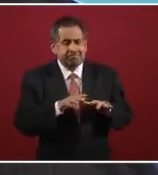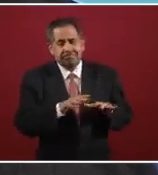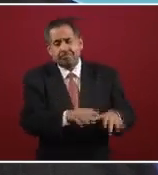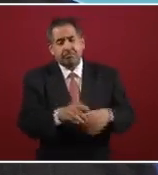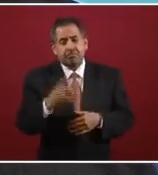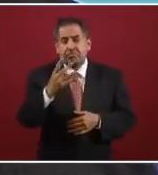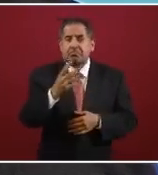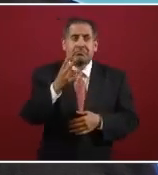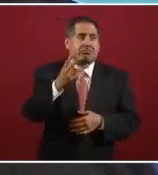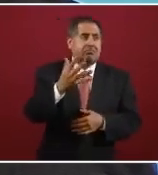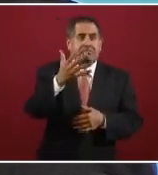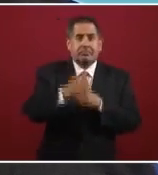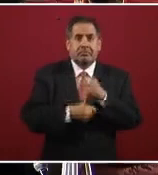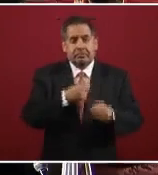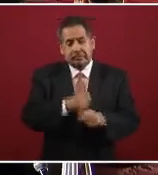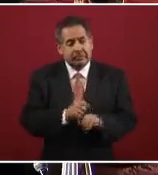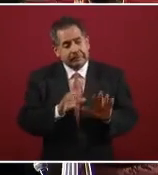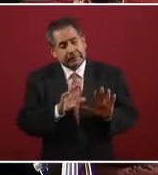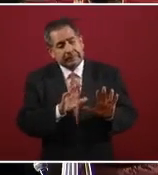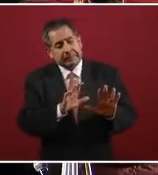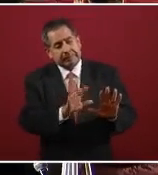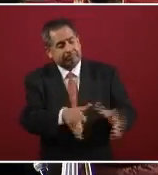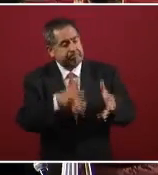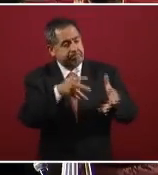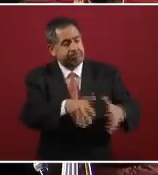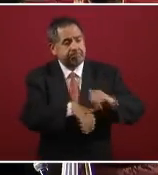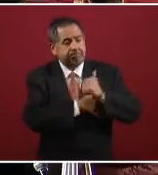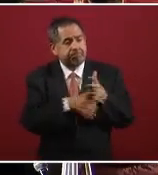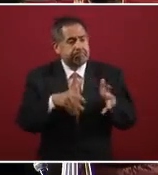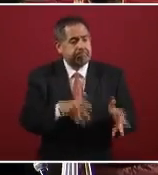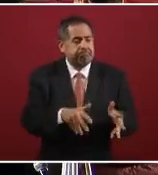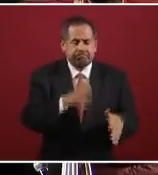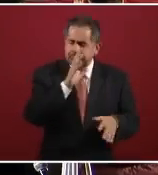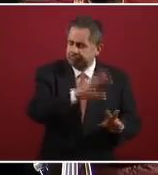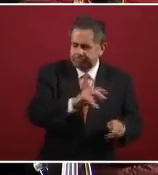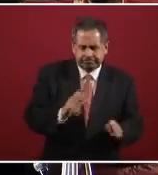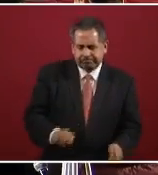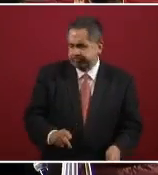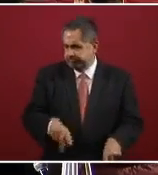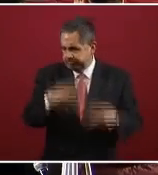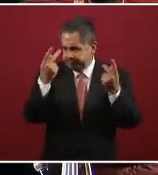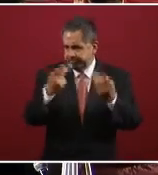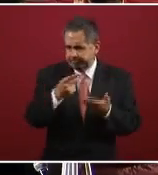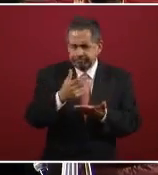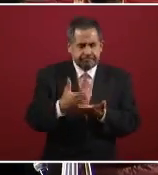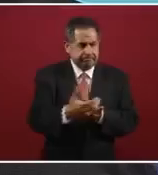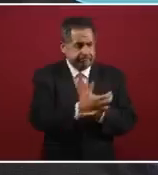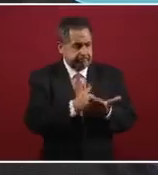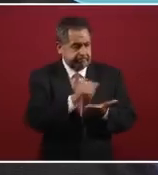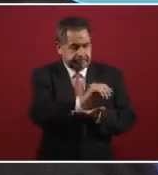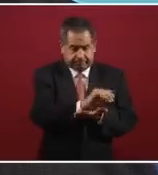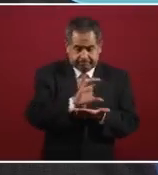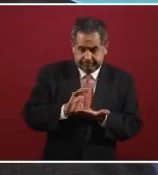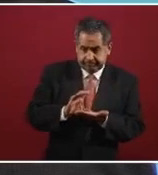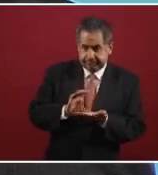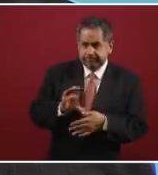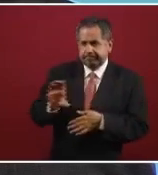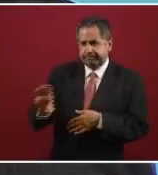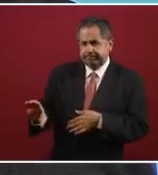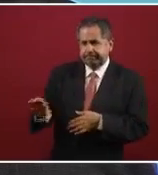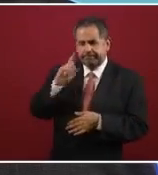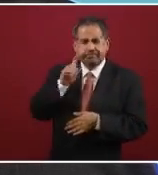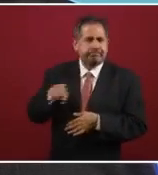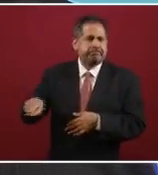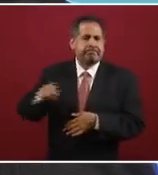543 varios años en los nuestros bodegas y ahora darle este sentido social que ha sido la instrucción